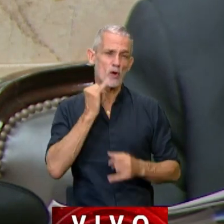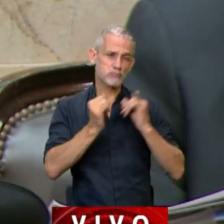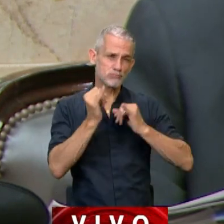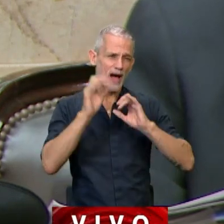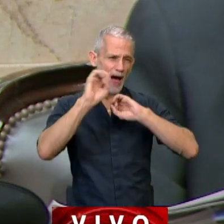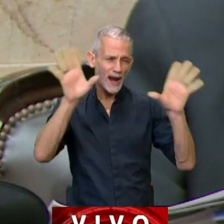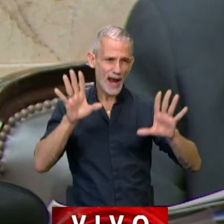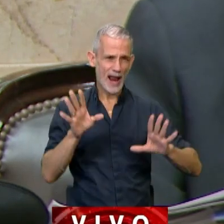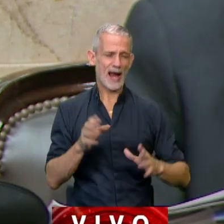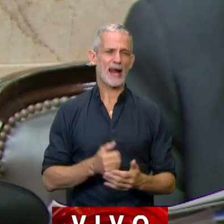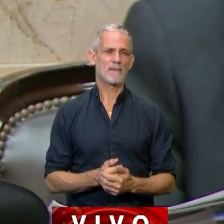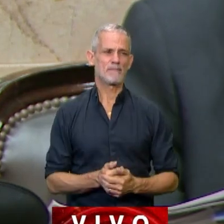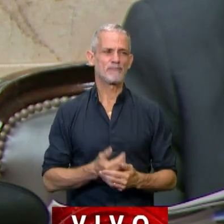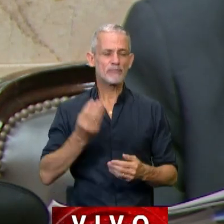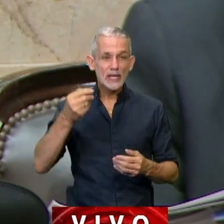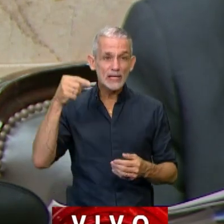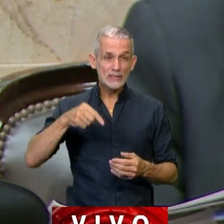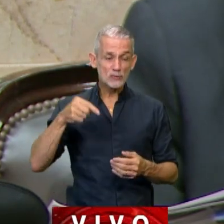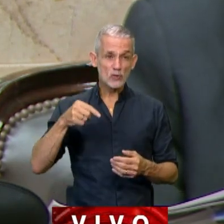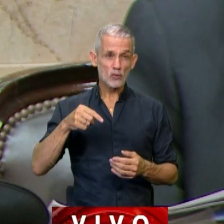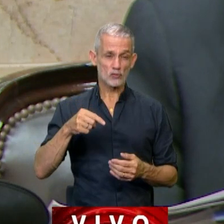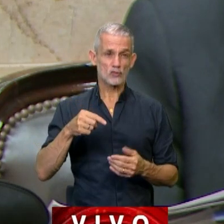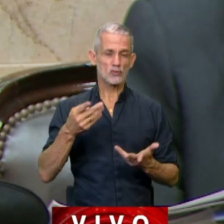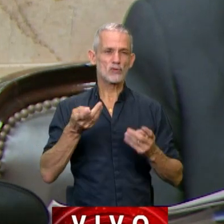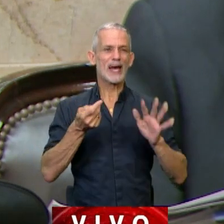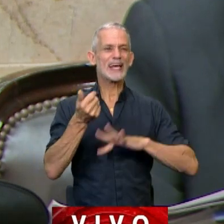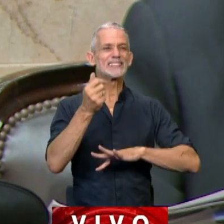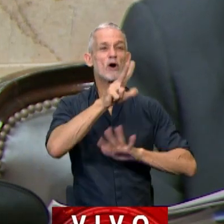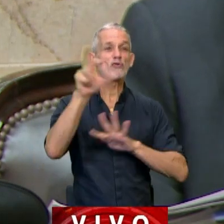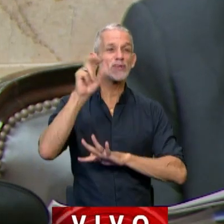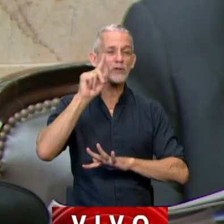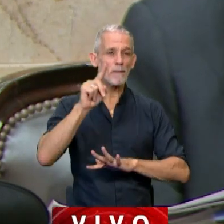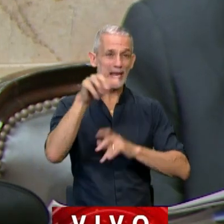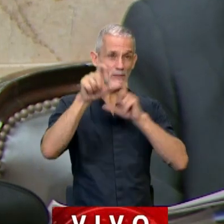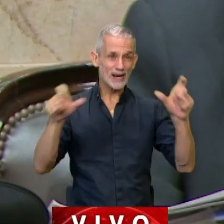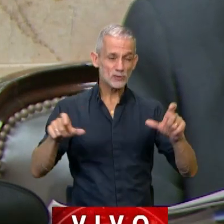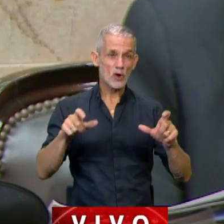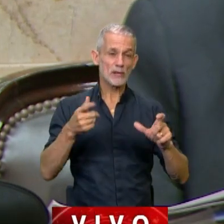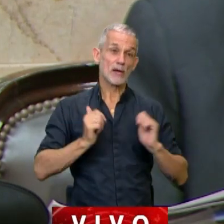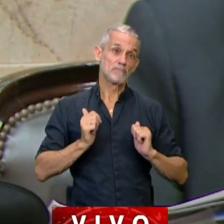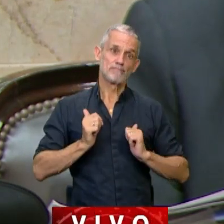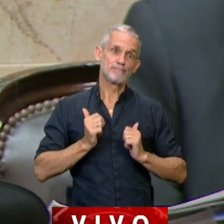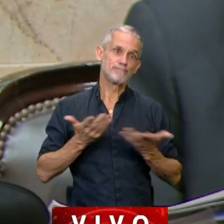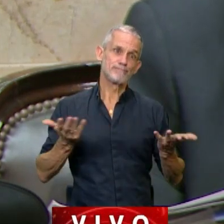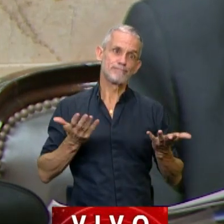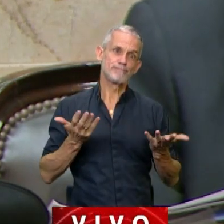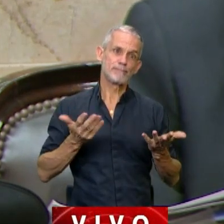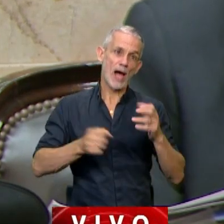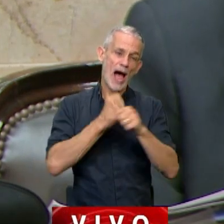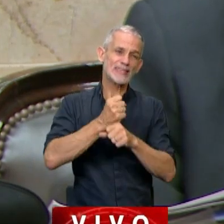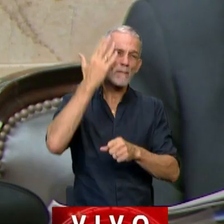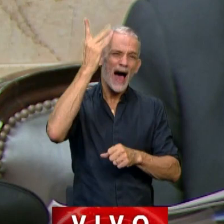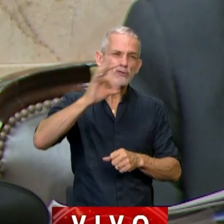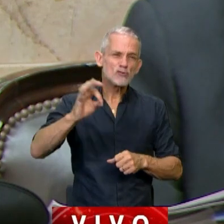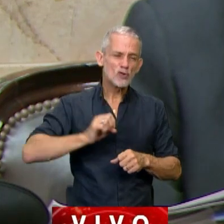aclarar que estos casi 800.000 argentinos y argentinas que van a tener que esperar probablemente Quizás